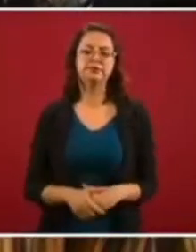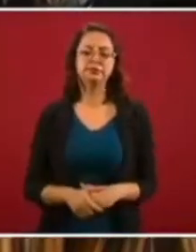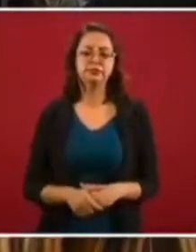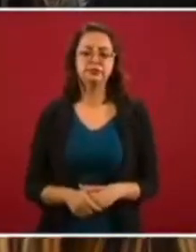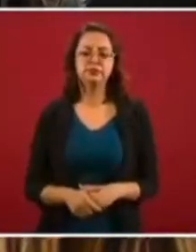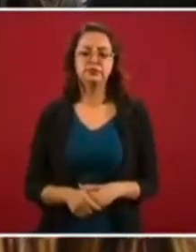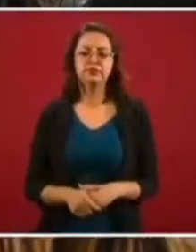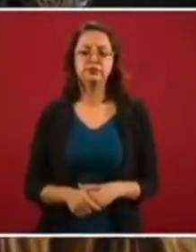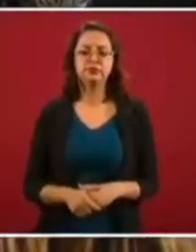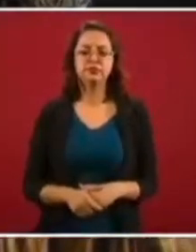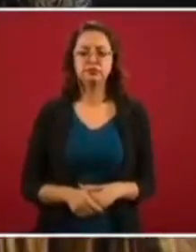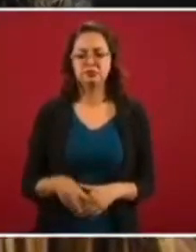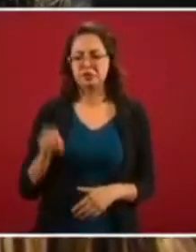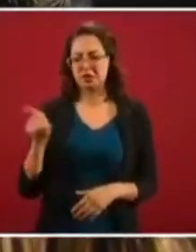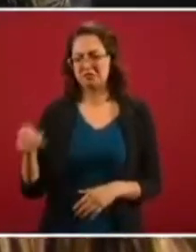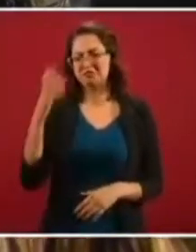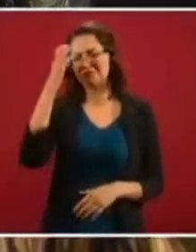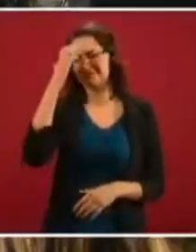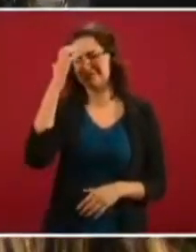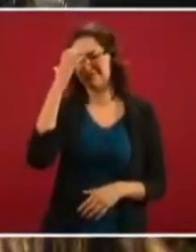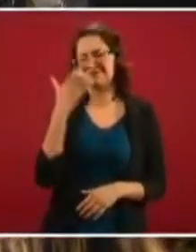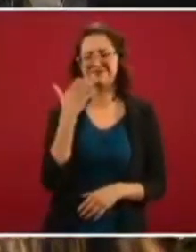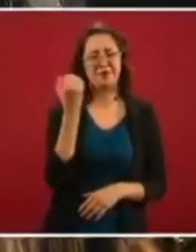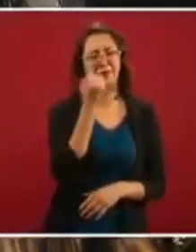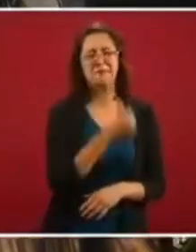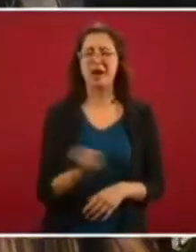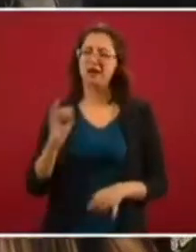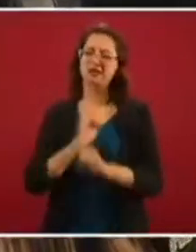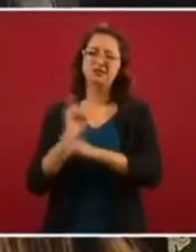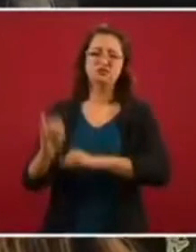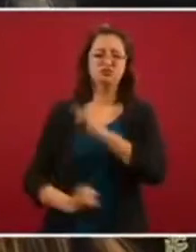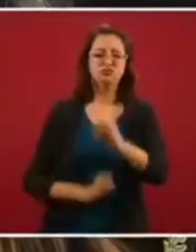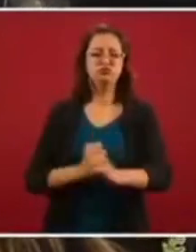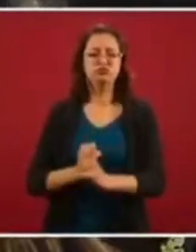Es un internacionalista de primer orden.